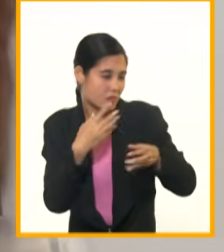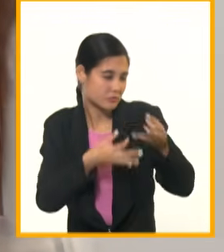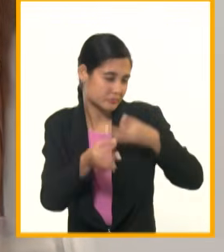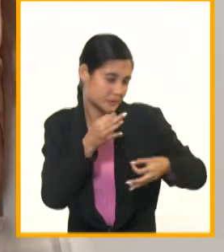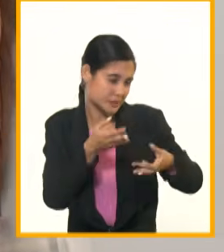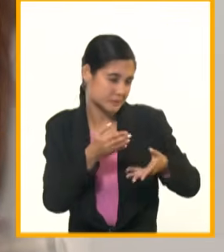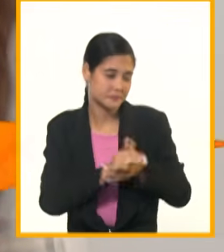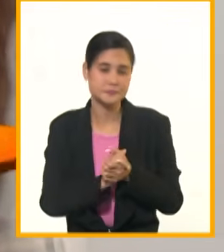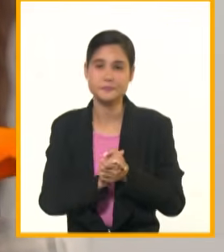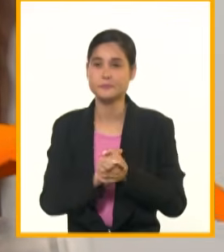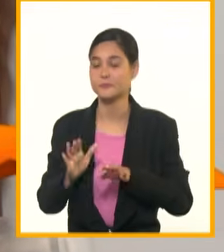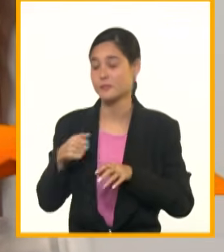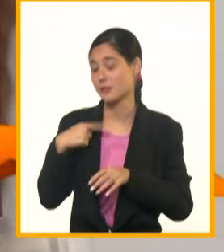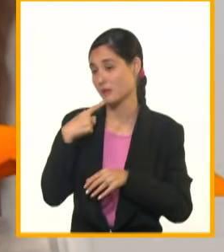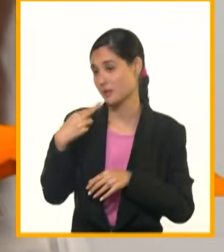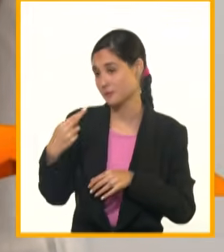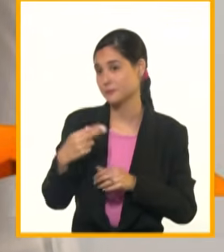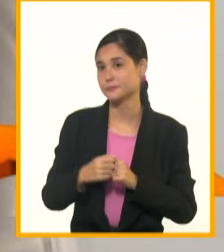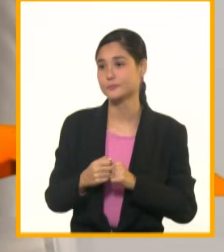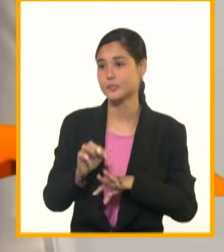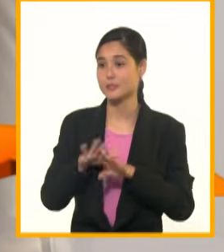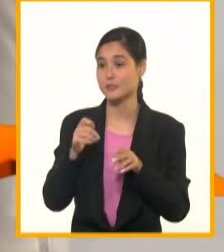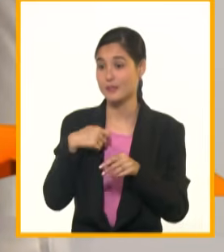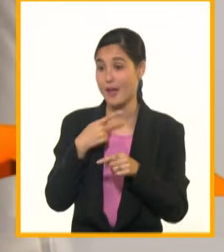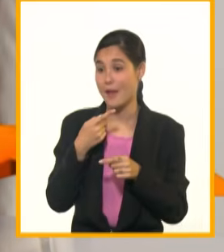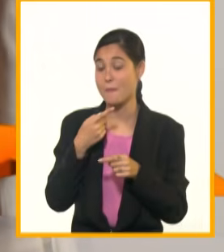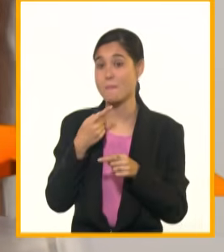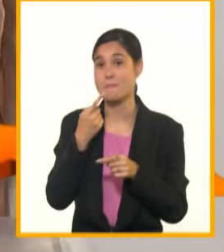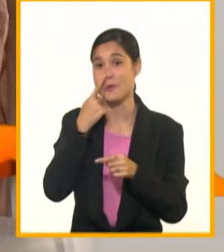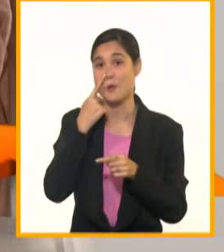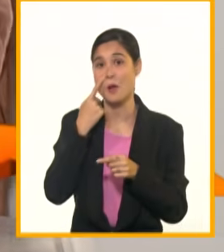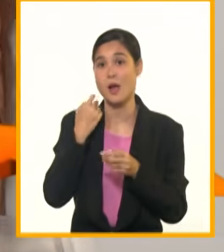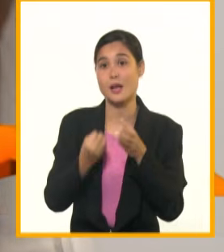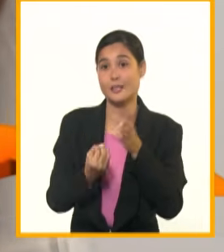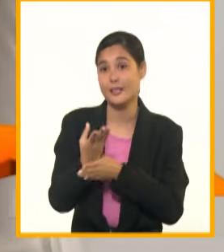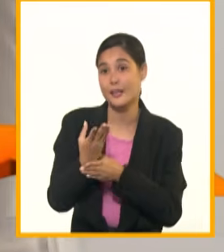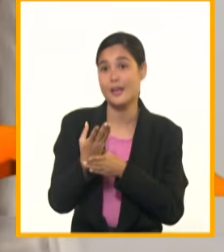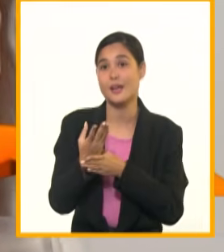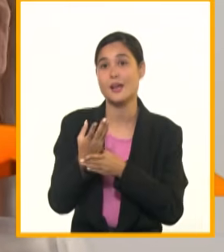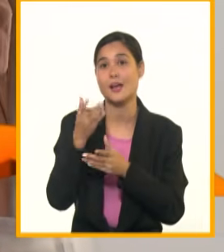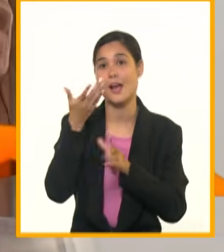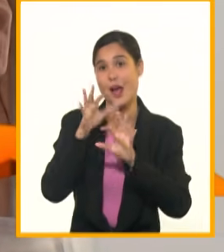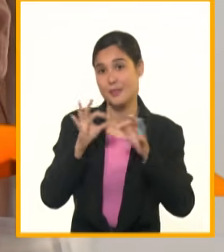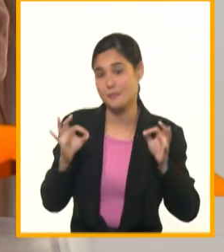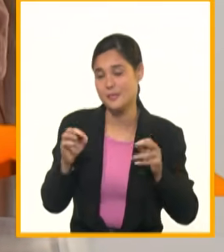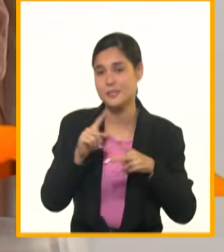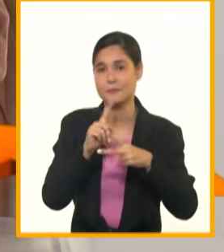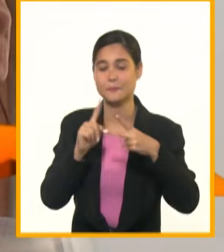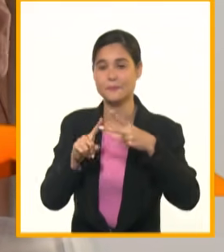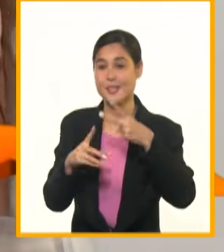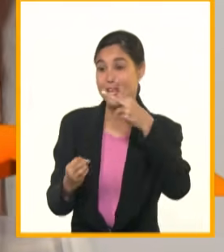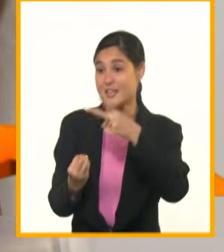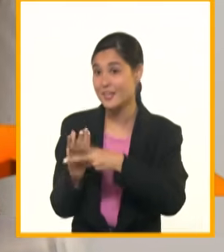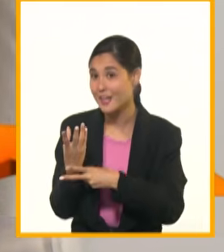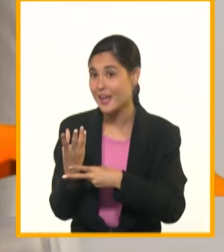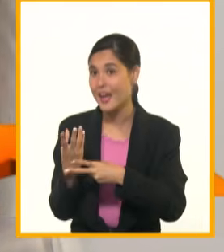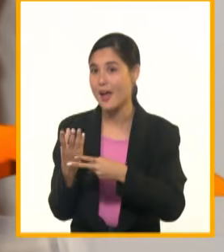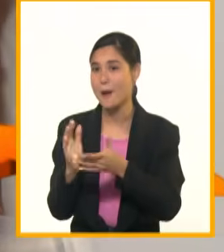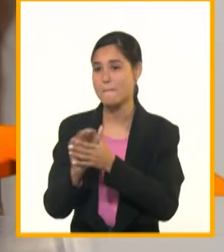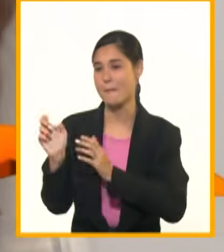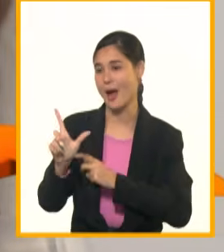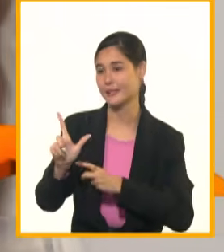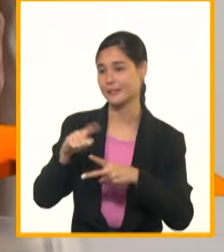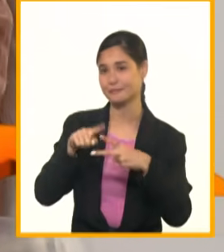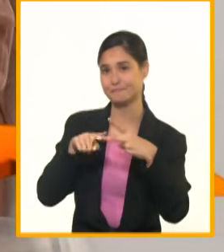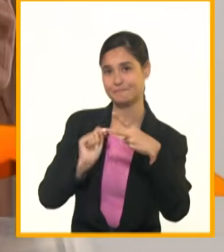comienza el proyecto Mariel. Antes que existiera la zona, recuerde que se comenzó con la construcción de las infraestructuras del puerto,